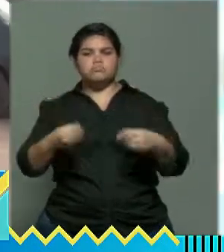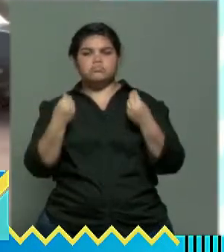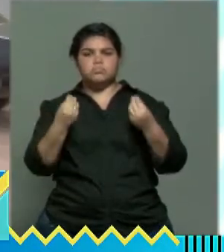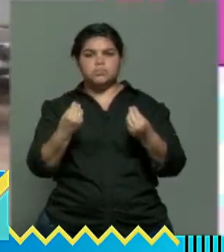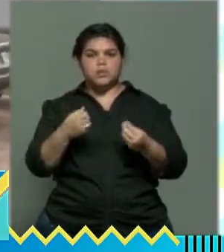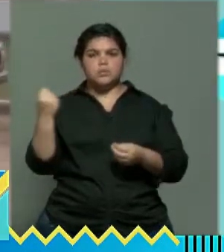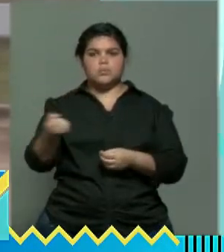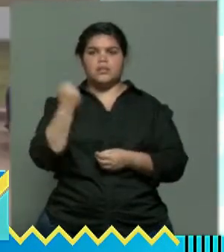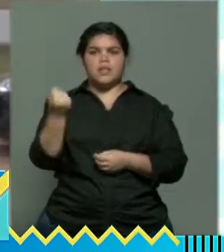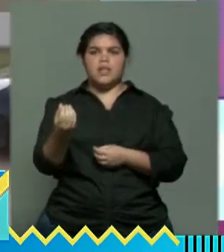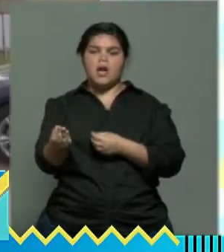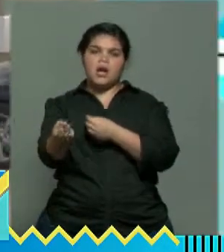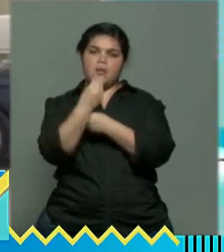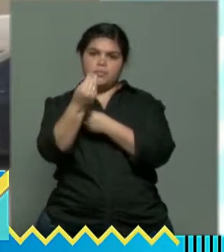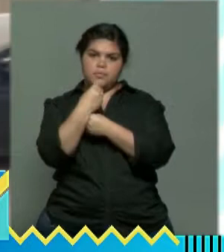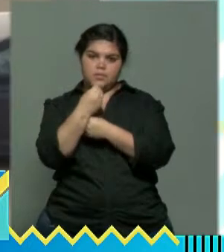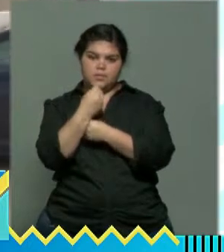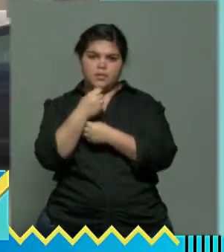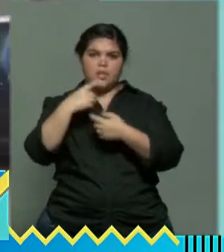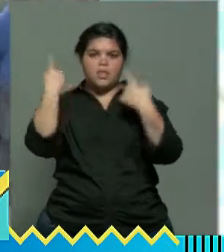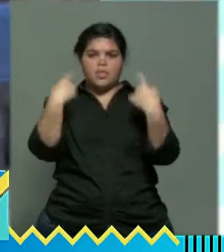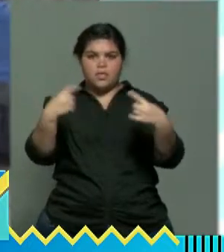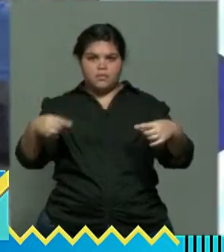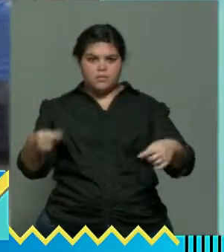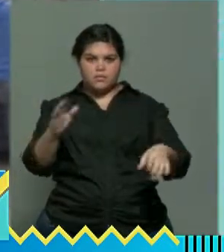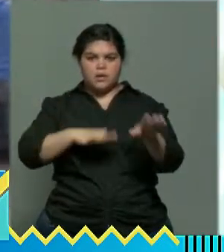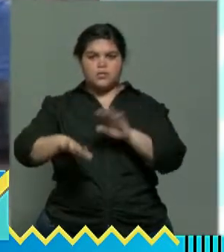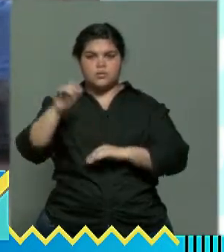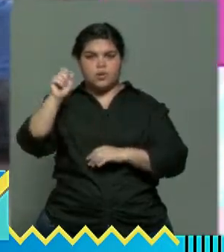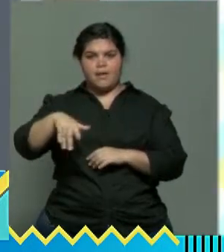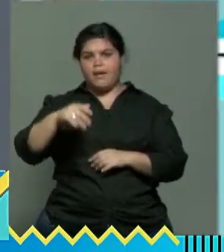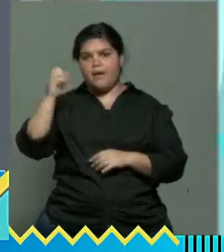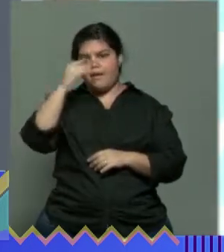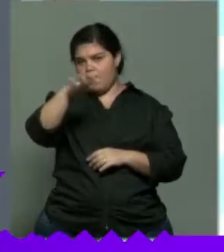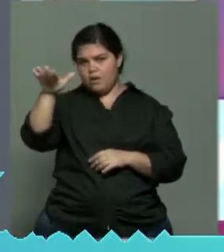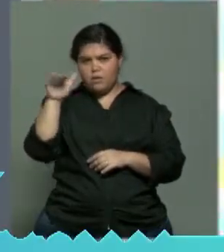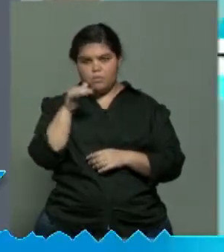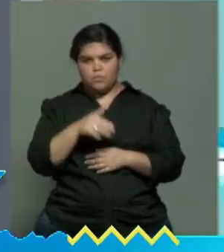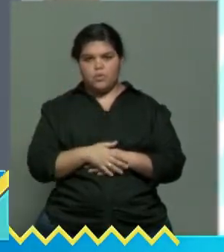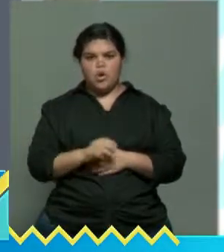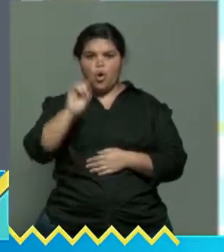soberanía alimentaria, de la diversificación productiva de nuestro agro, y no en el monocultivo, que nos